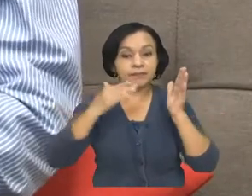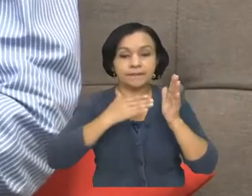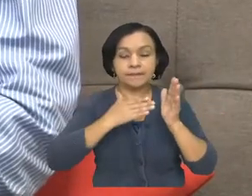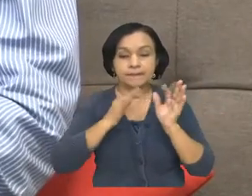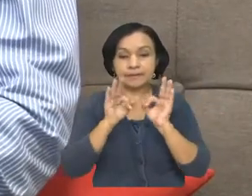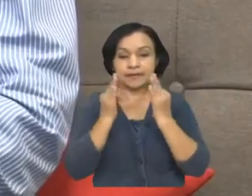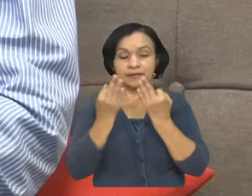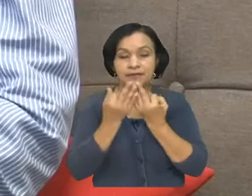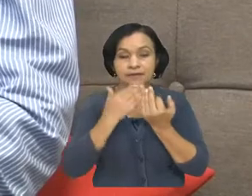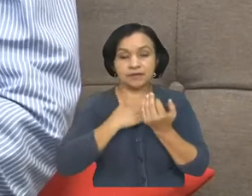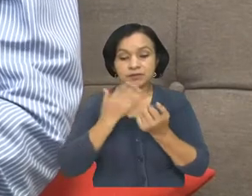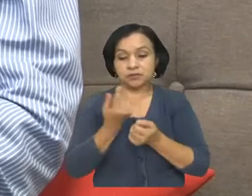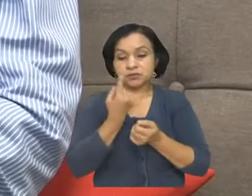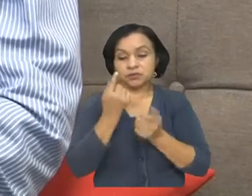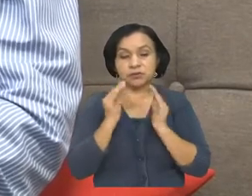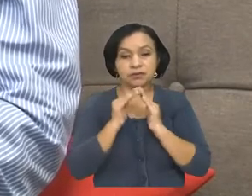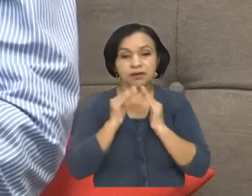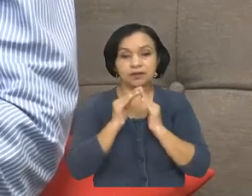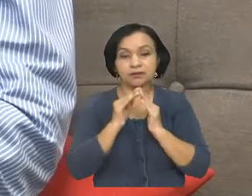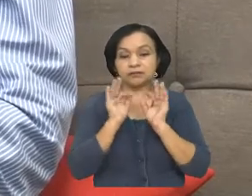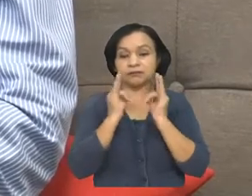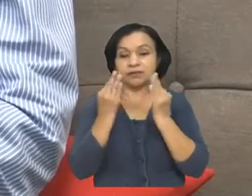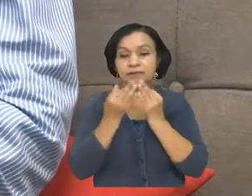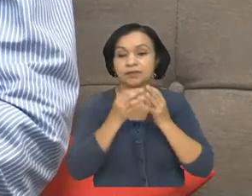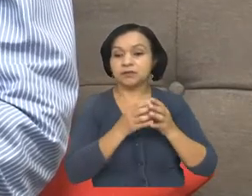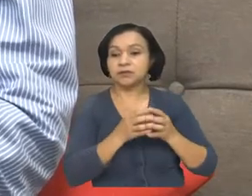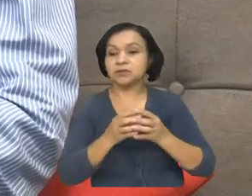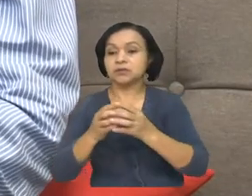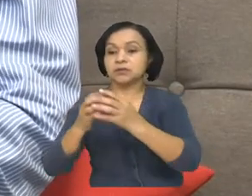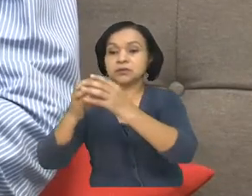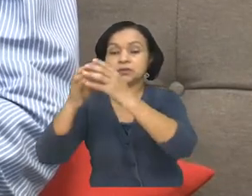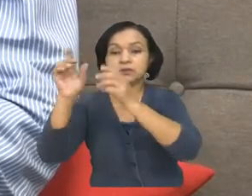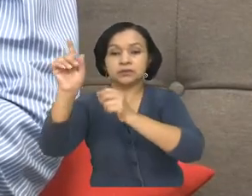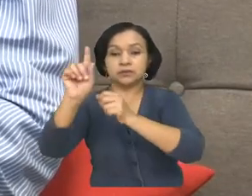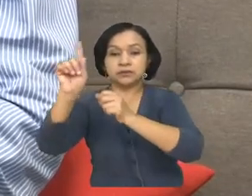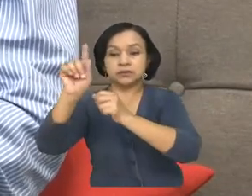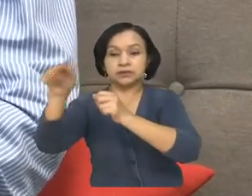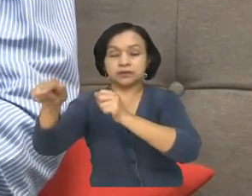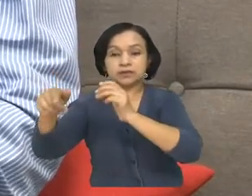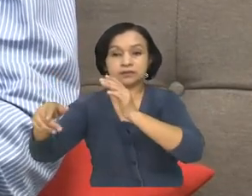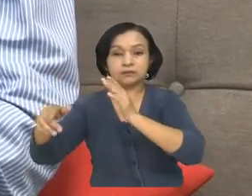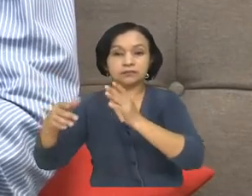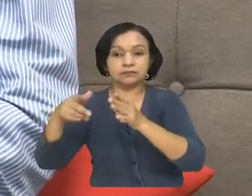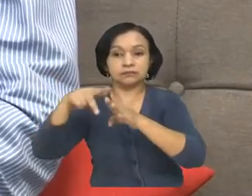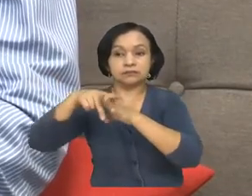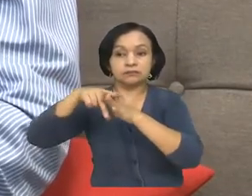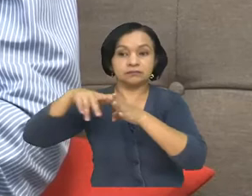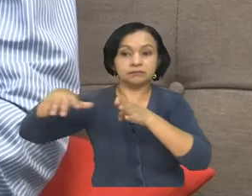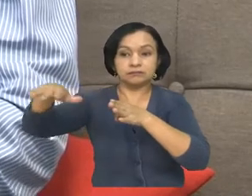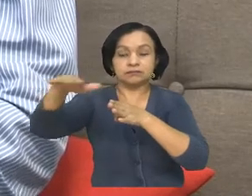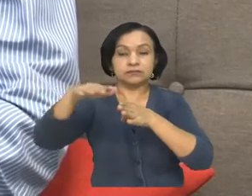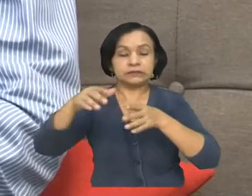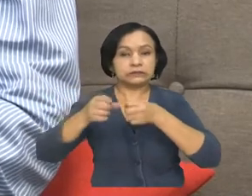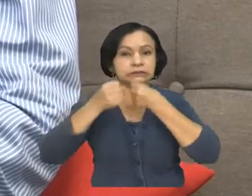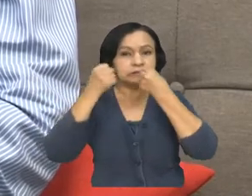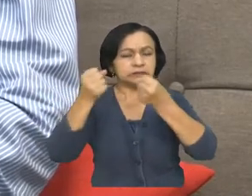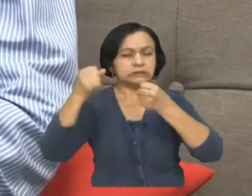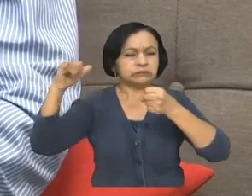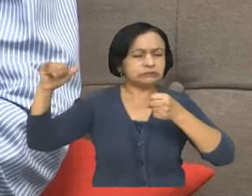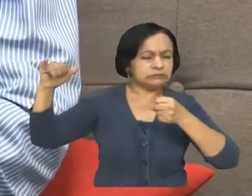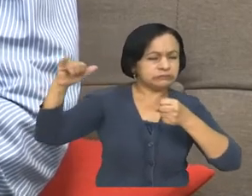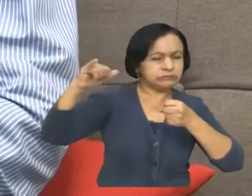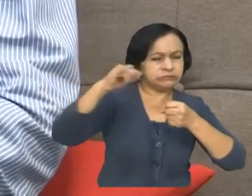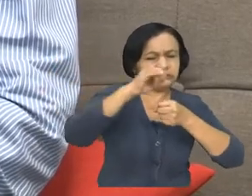yo quedé yo en la casa, porque ellos se fueron para donde una tía, porque el peligro ahí era muy, muy fuerte, muy, muy